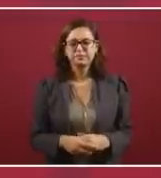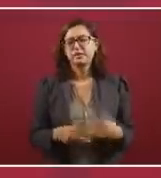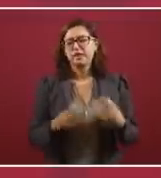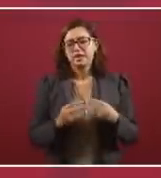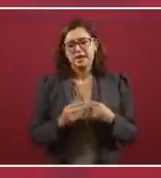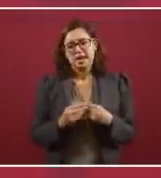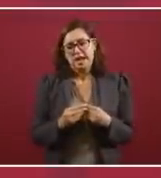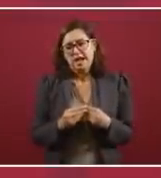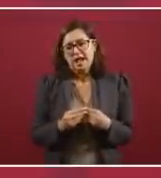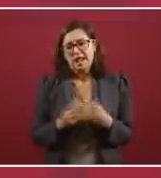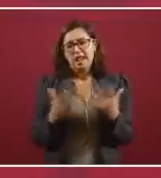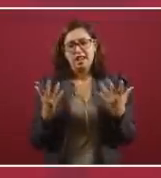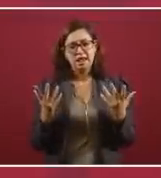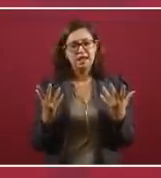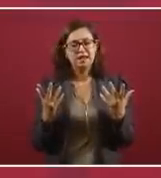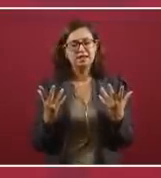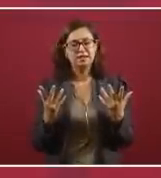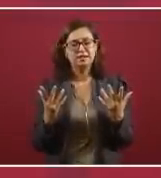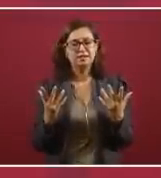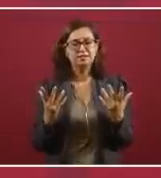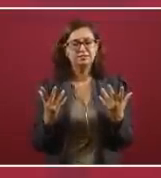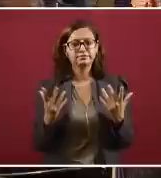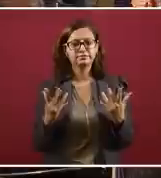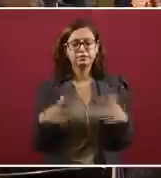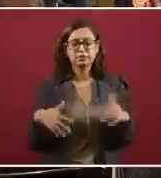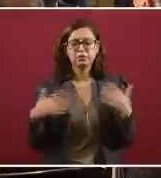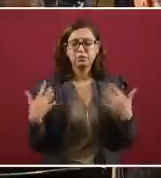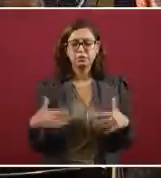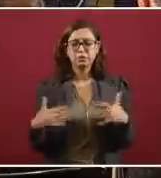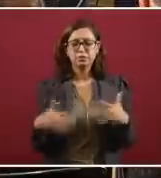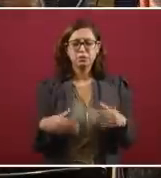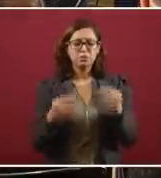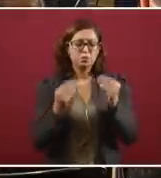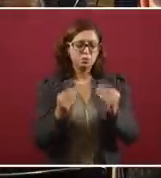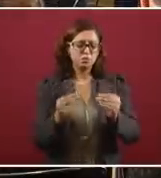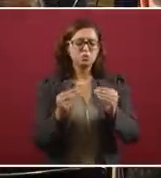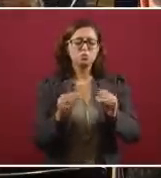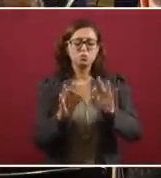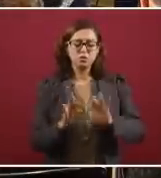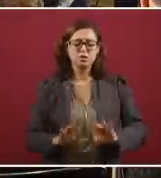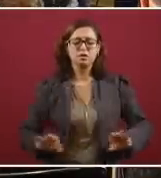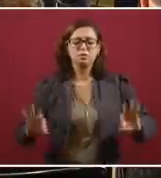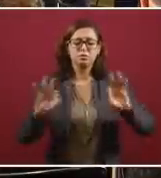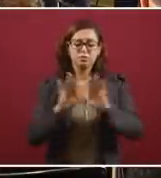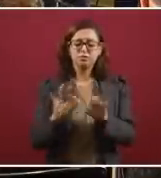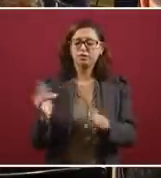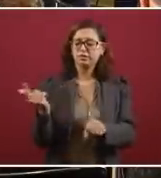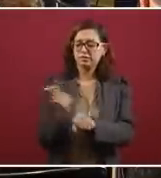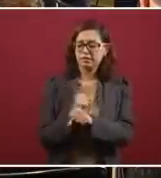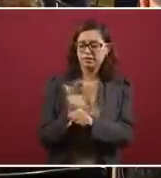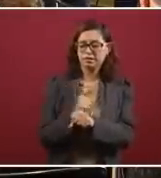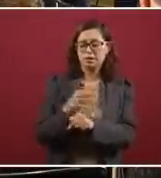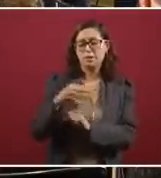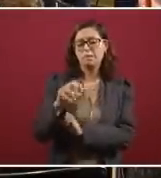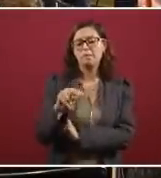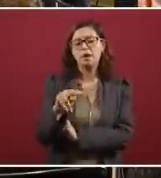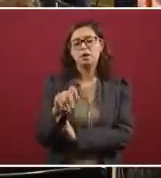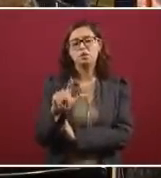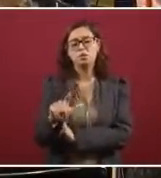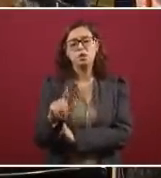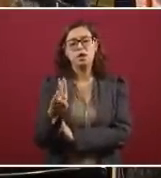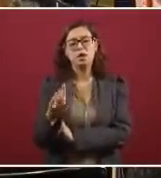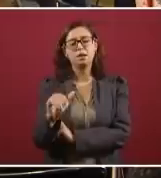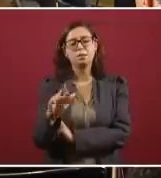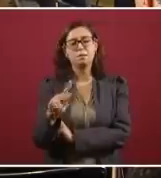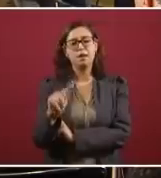reconozco el papel tan importante del licenciado Manuel Bartlett, director de la